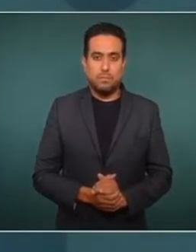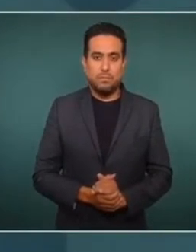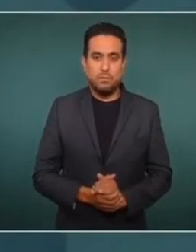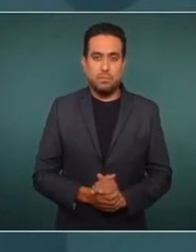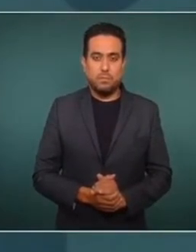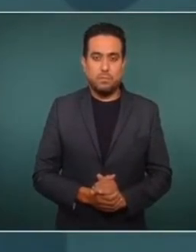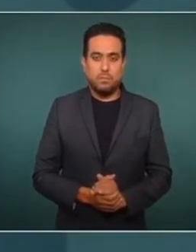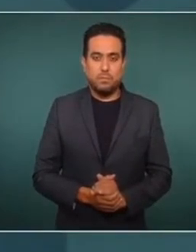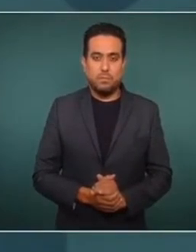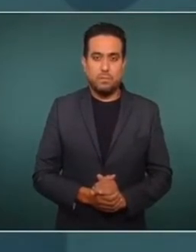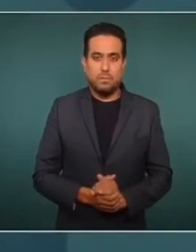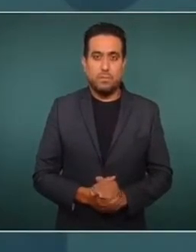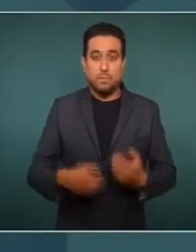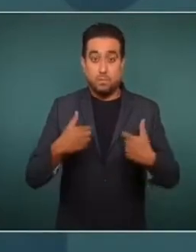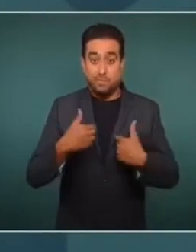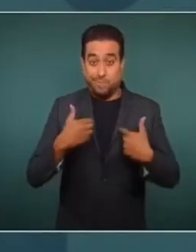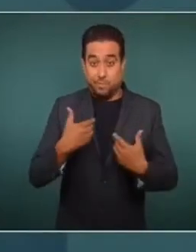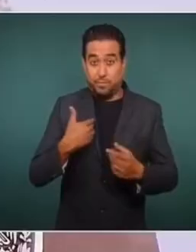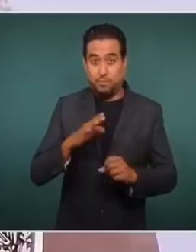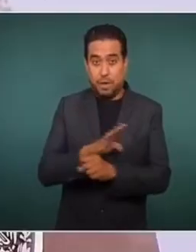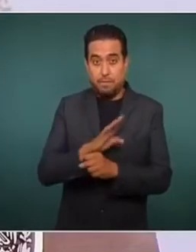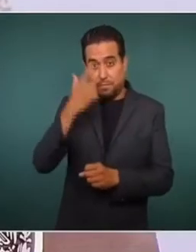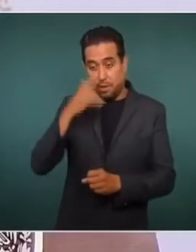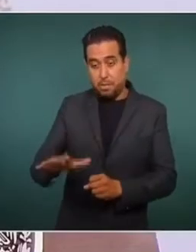pero las remesas son una bendición.